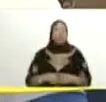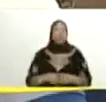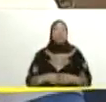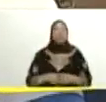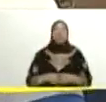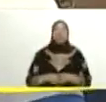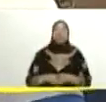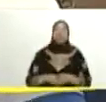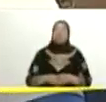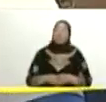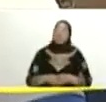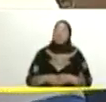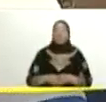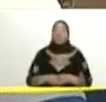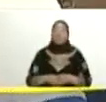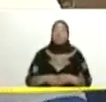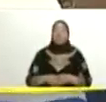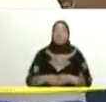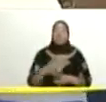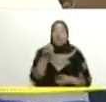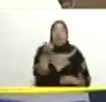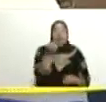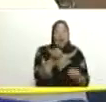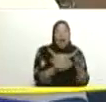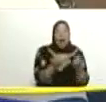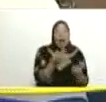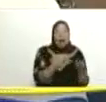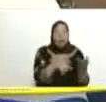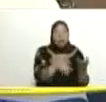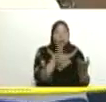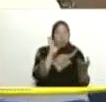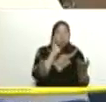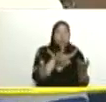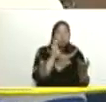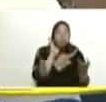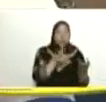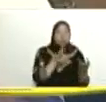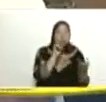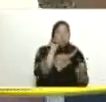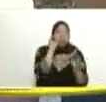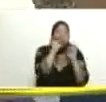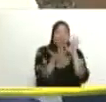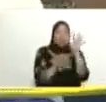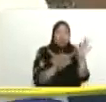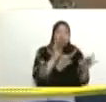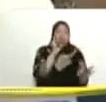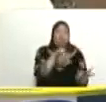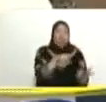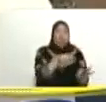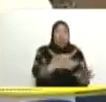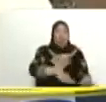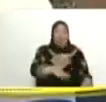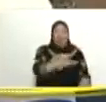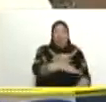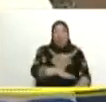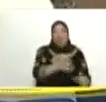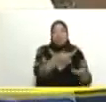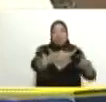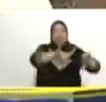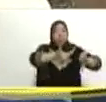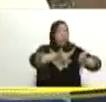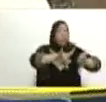porque los vertederos de basura que teníamos acá en esta comunidad, estaban prácticamente